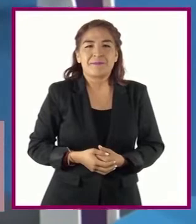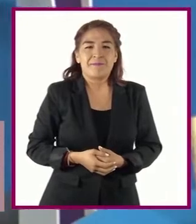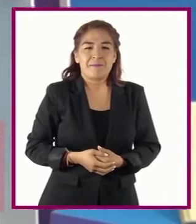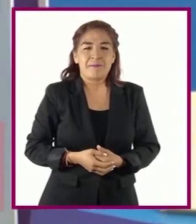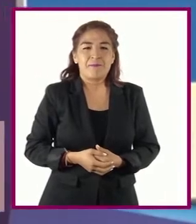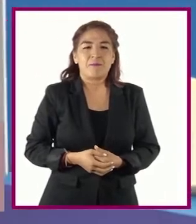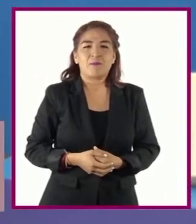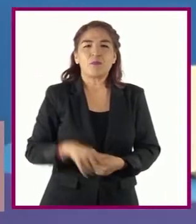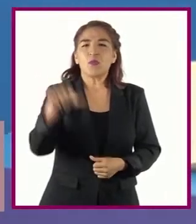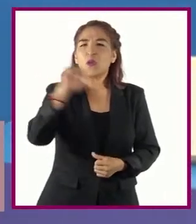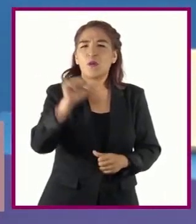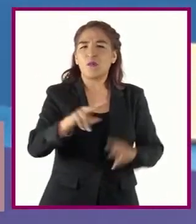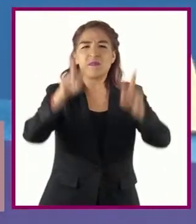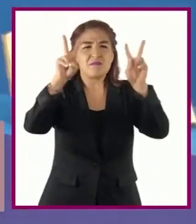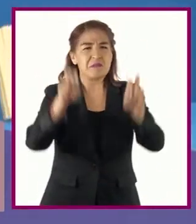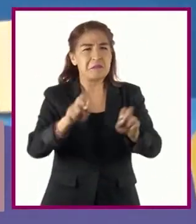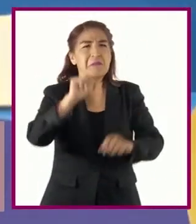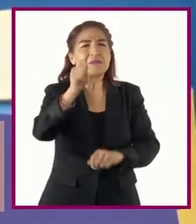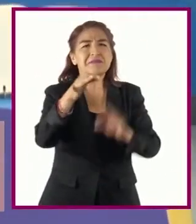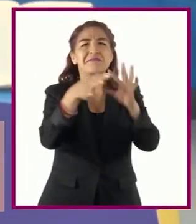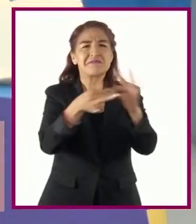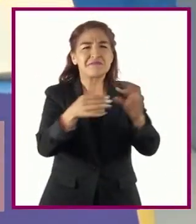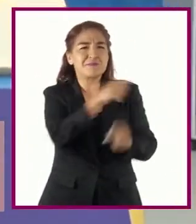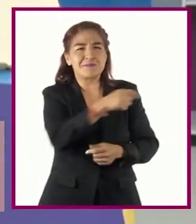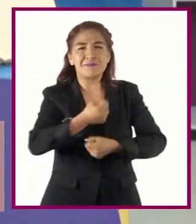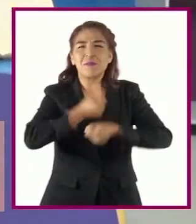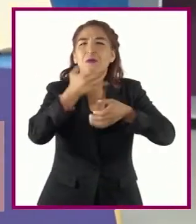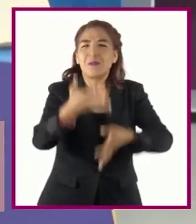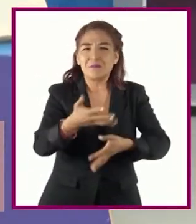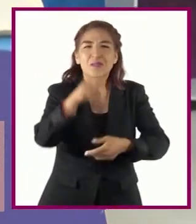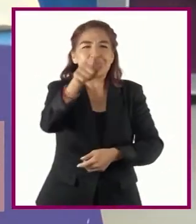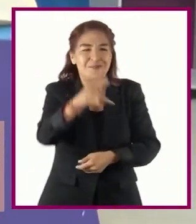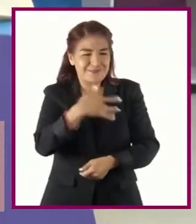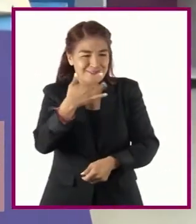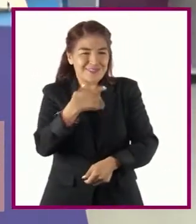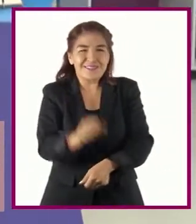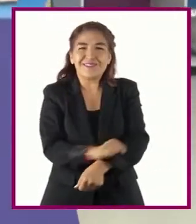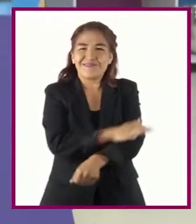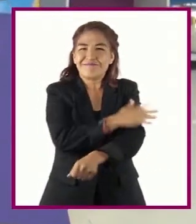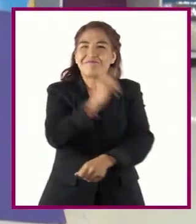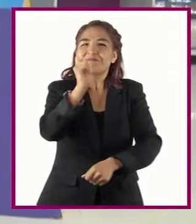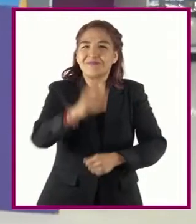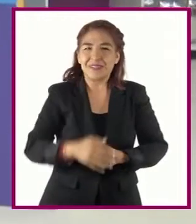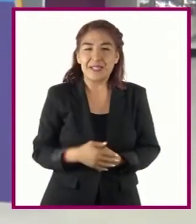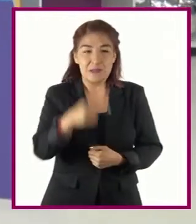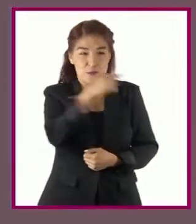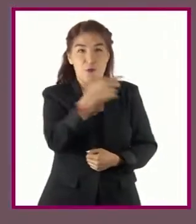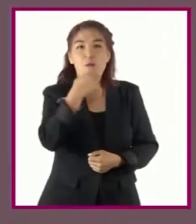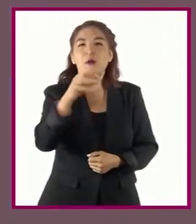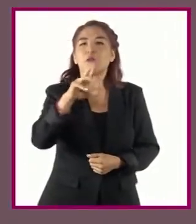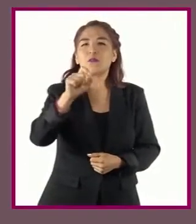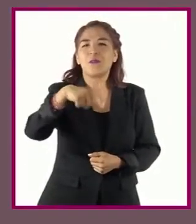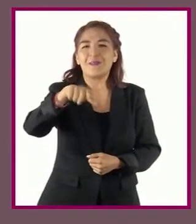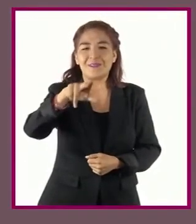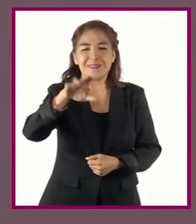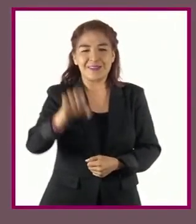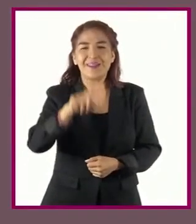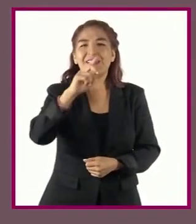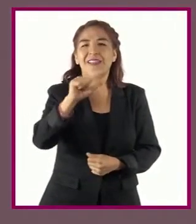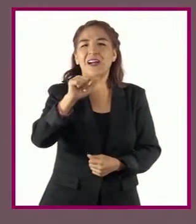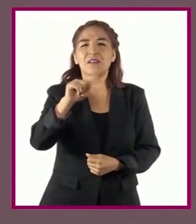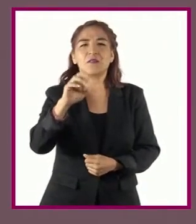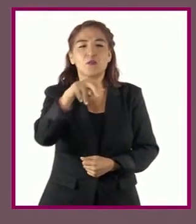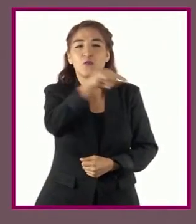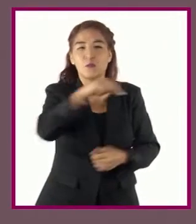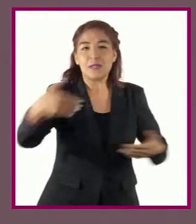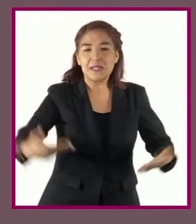¿Qué temas trataron estos poemas? ¿Qué sensaciones les provocaron? Roque Dalton fue un poeta nacido